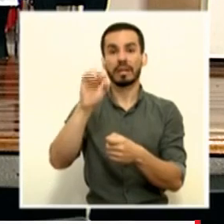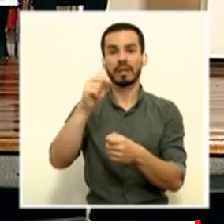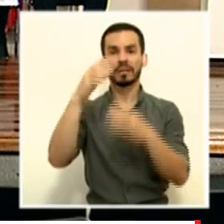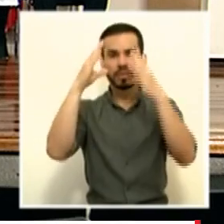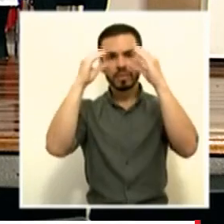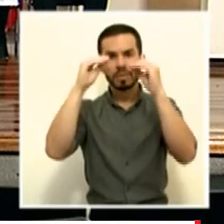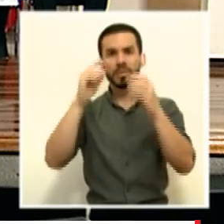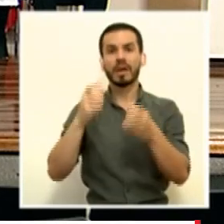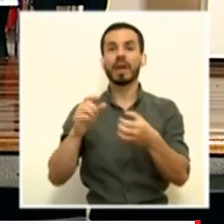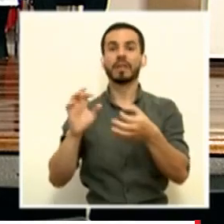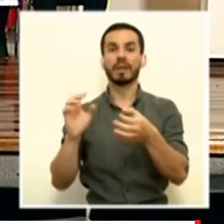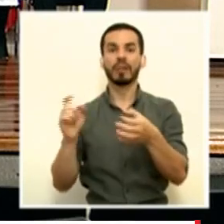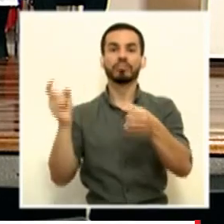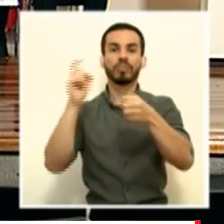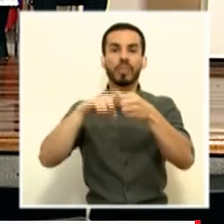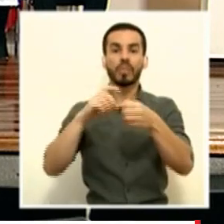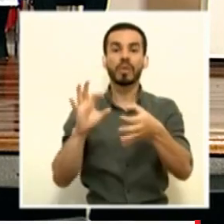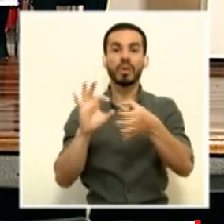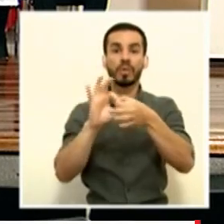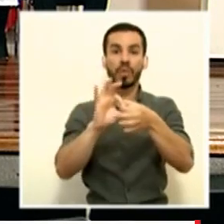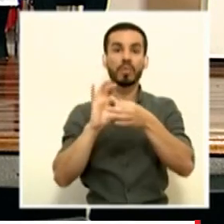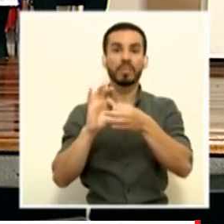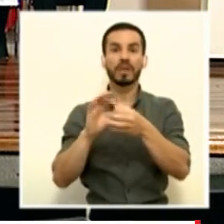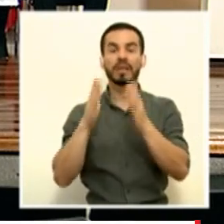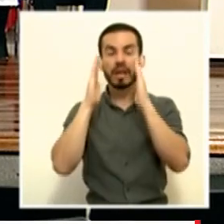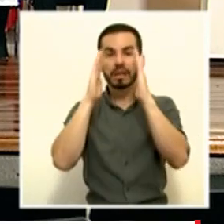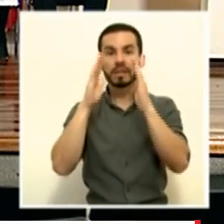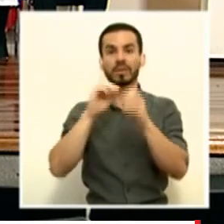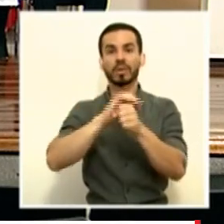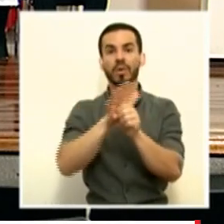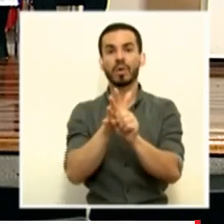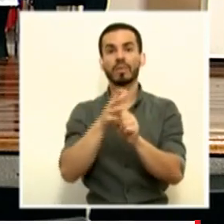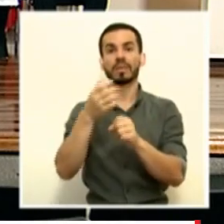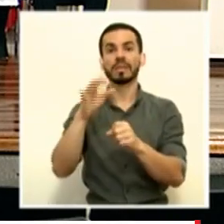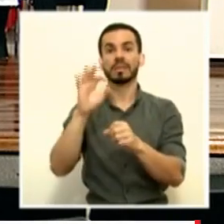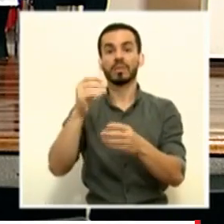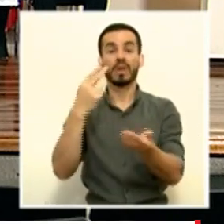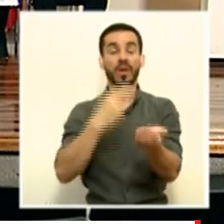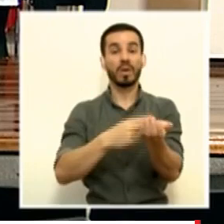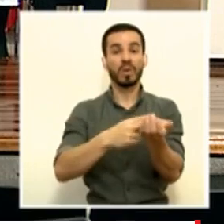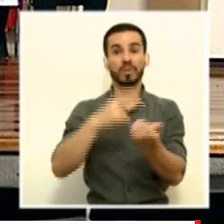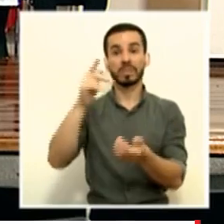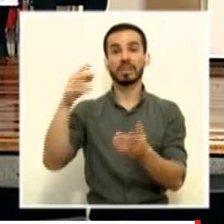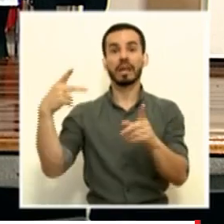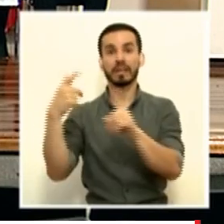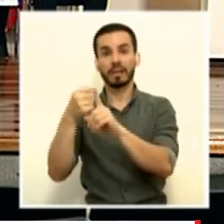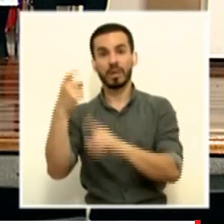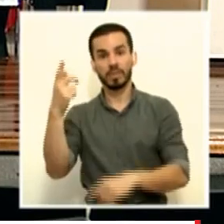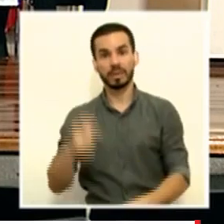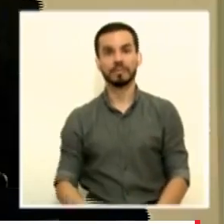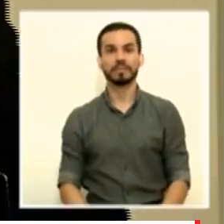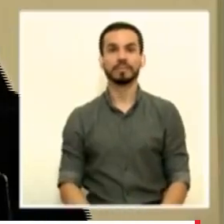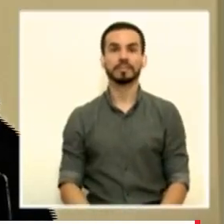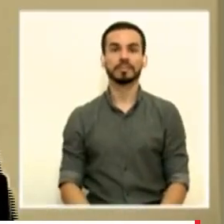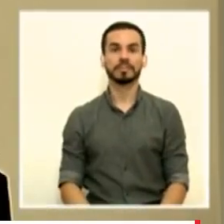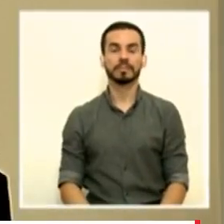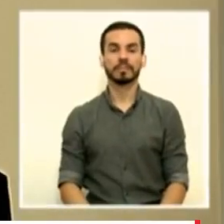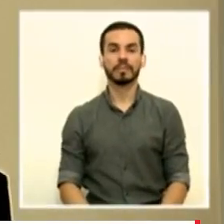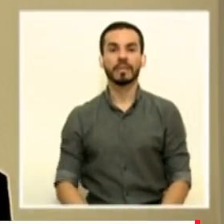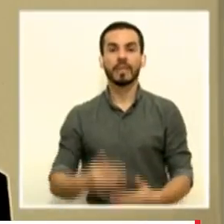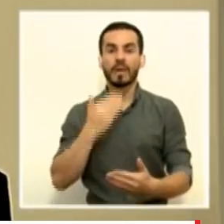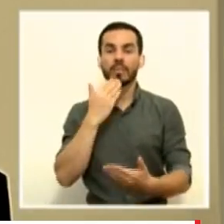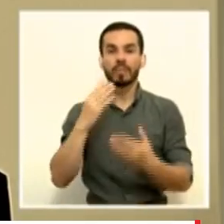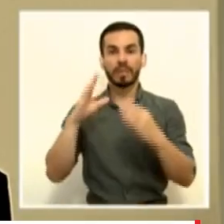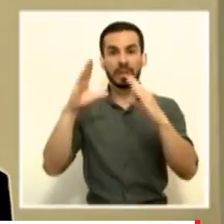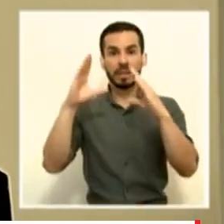sobre el convenio suscrito que permitirá la atención de pacientes COVID-19 en el Hospital del Trauma. Buenas tardes, don Roger. Buenas